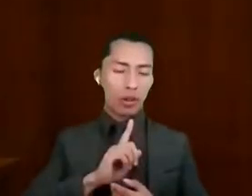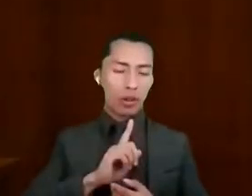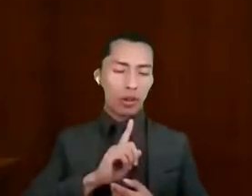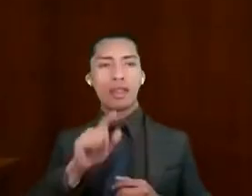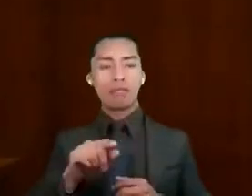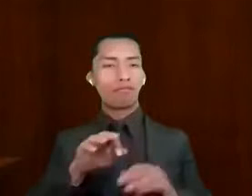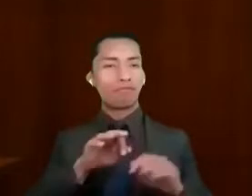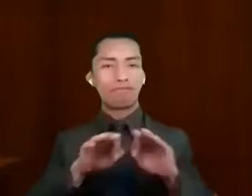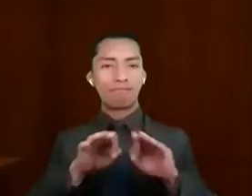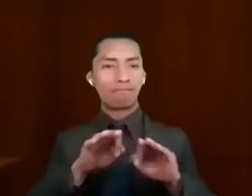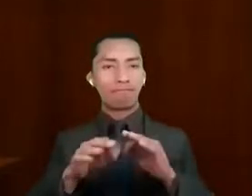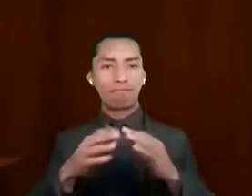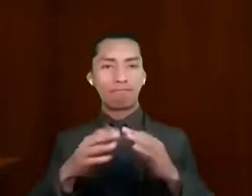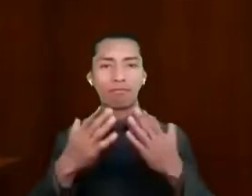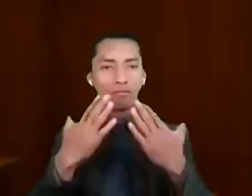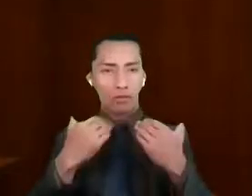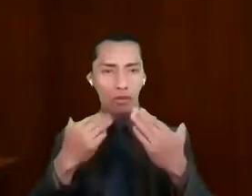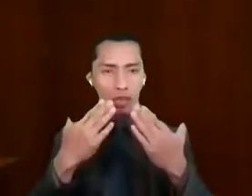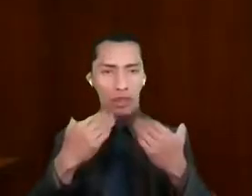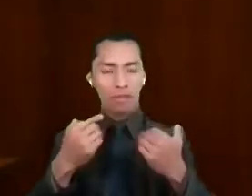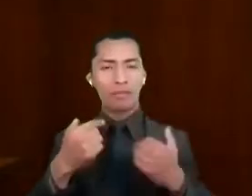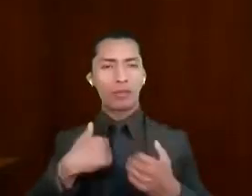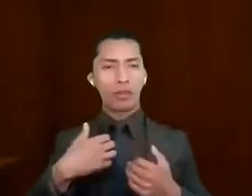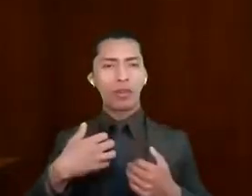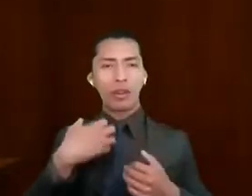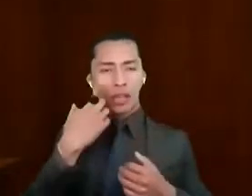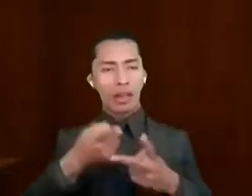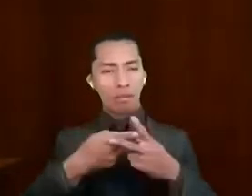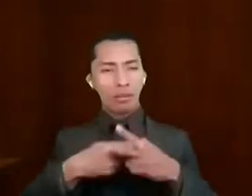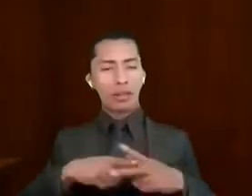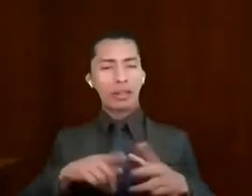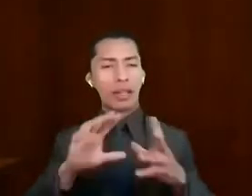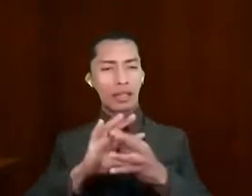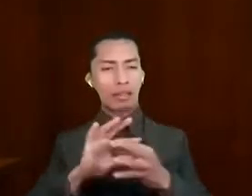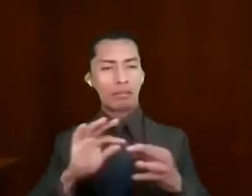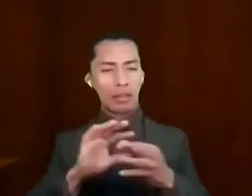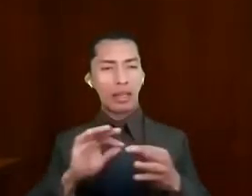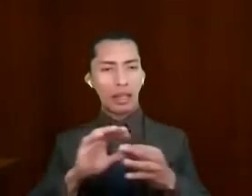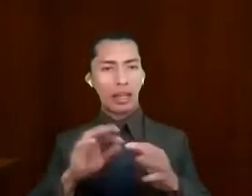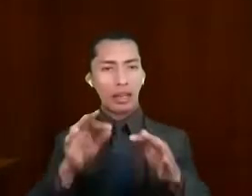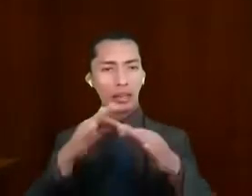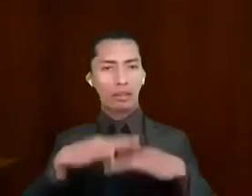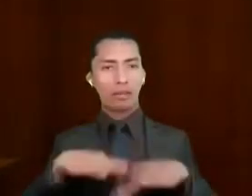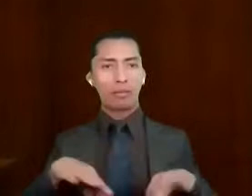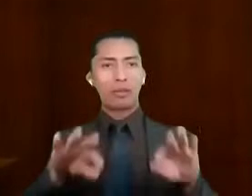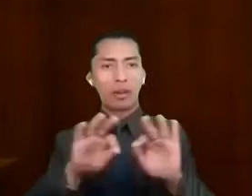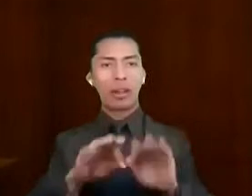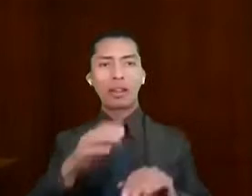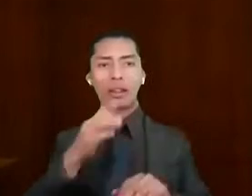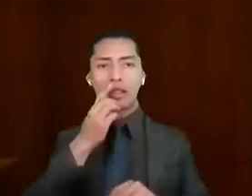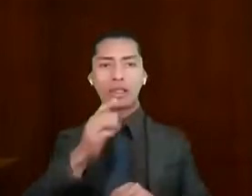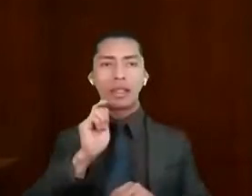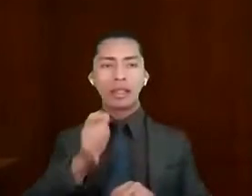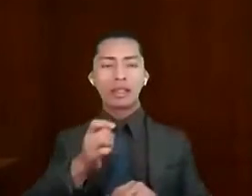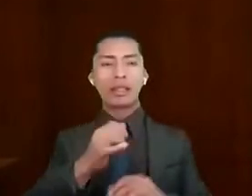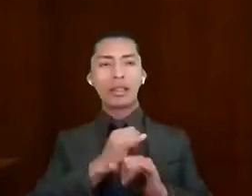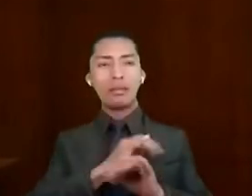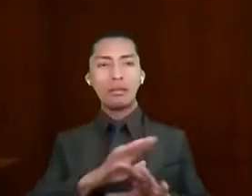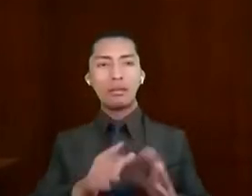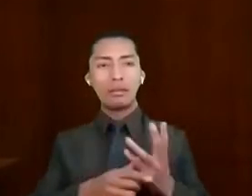Yo quisiera iniciar con un dato que para mí es fundamental, es el dato que arroja lamentablemente el